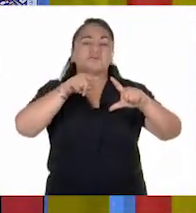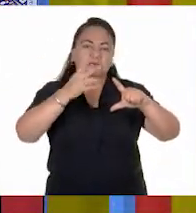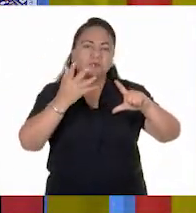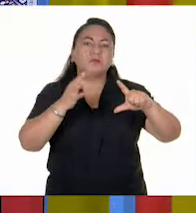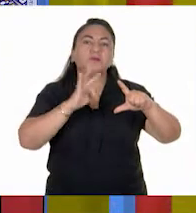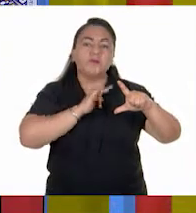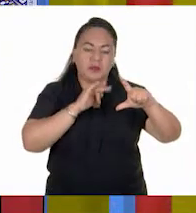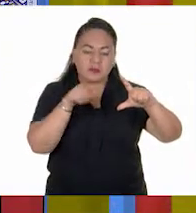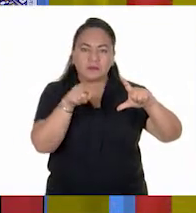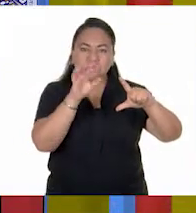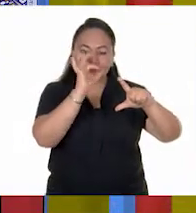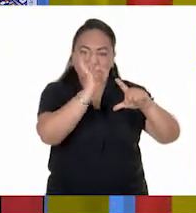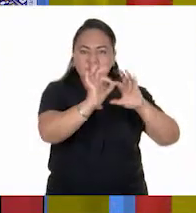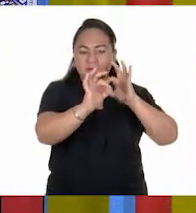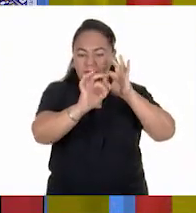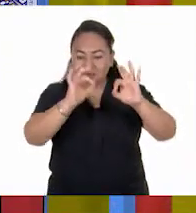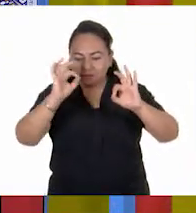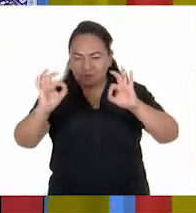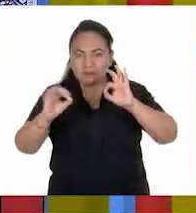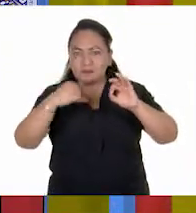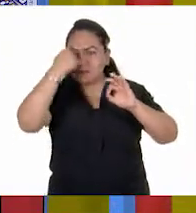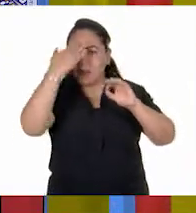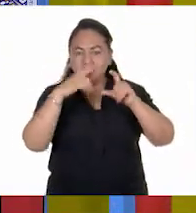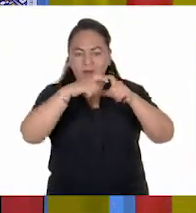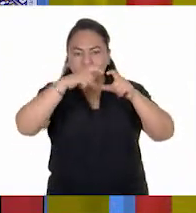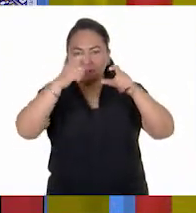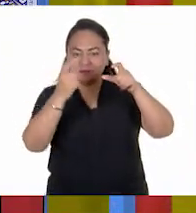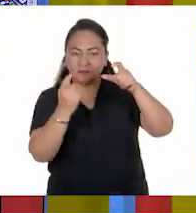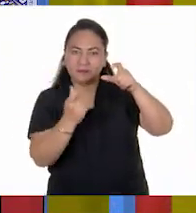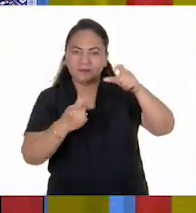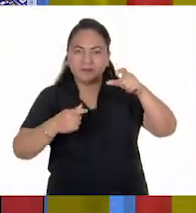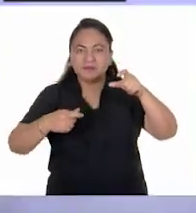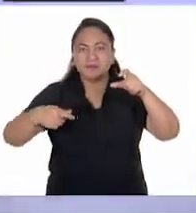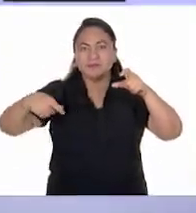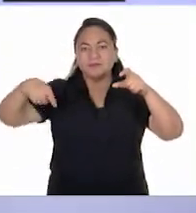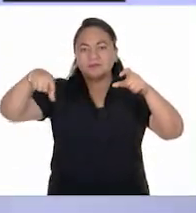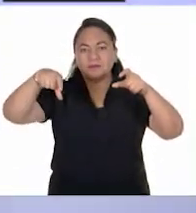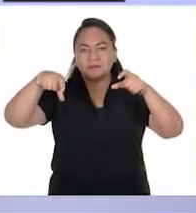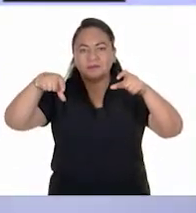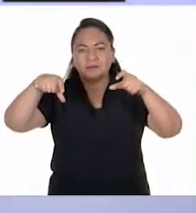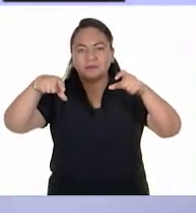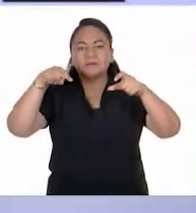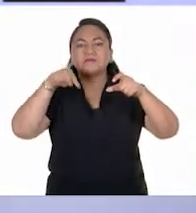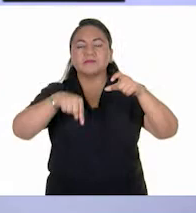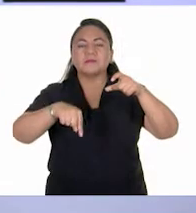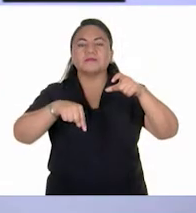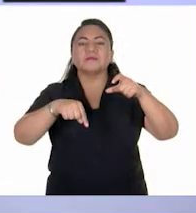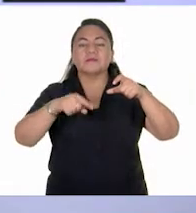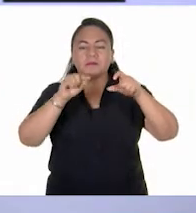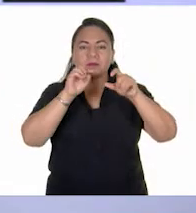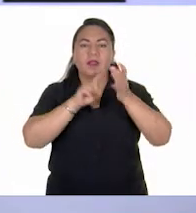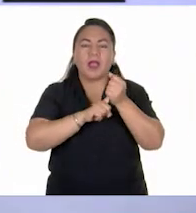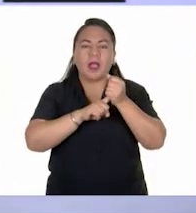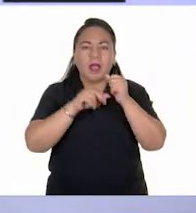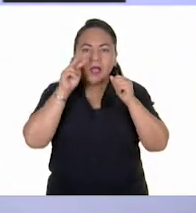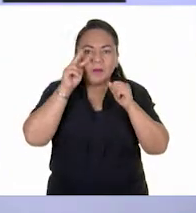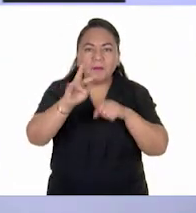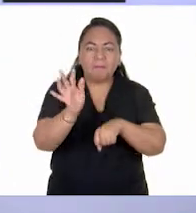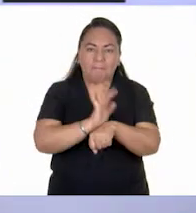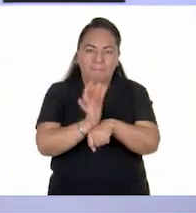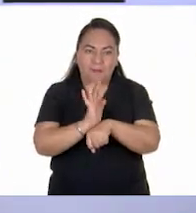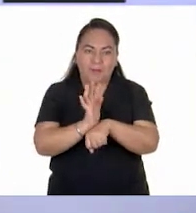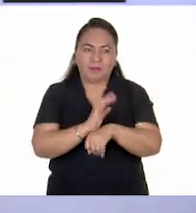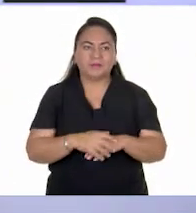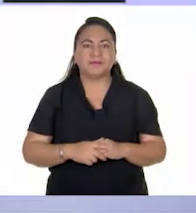representar unas imágenes en el centro del círculo que representen los orificios por donde se ve la